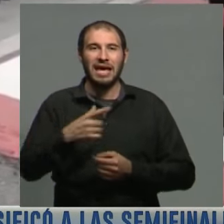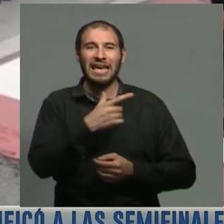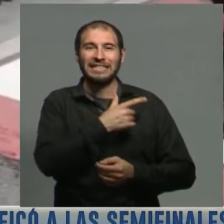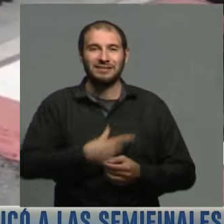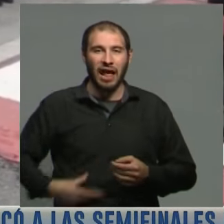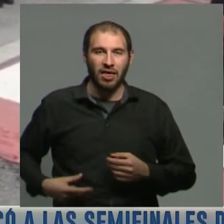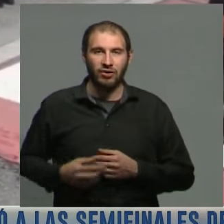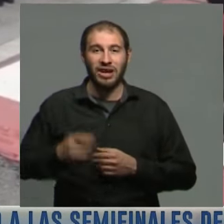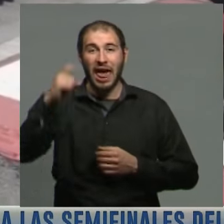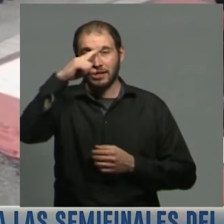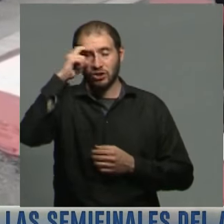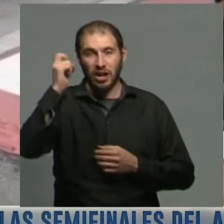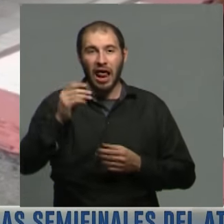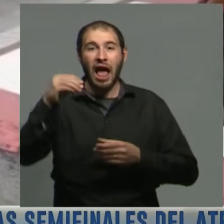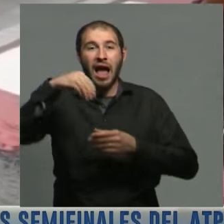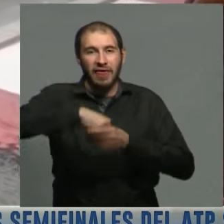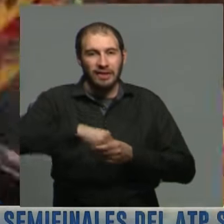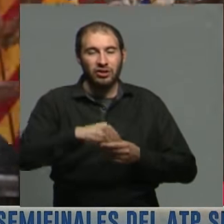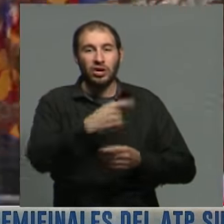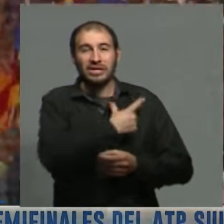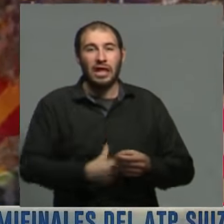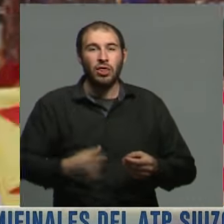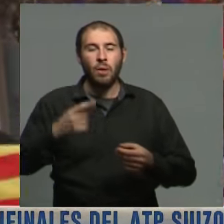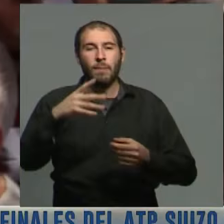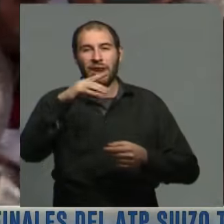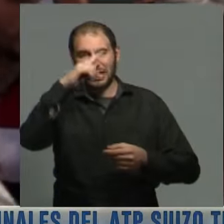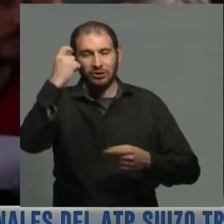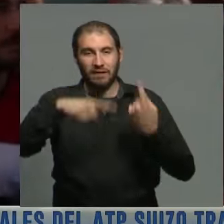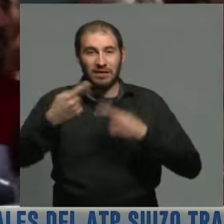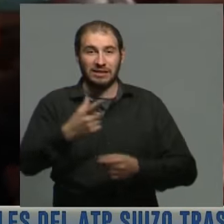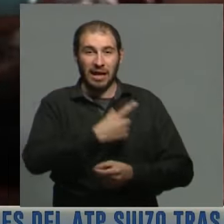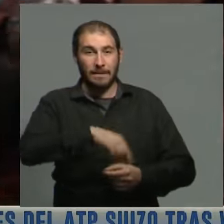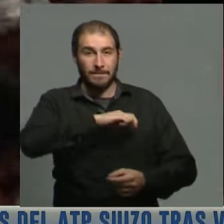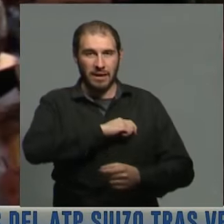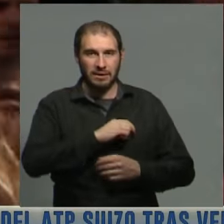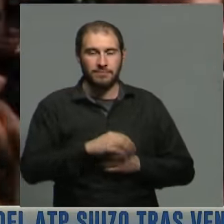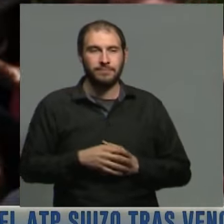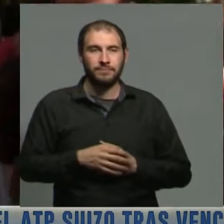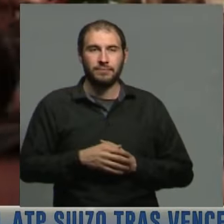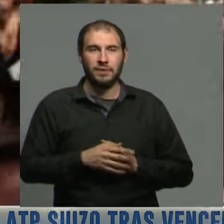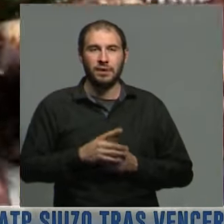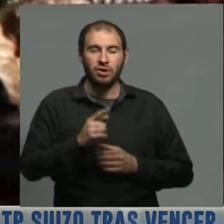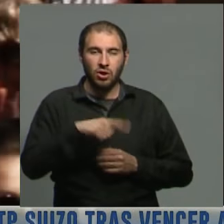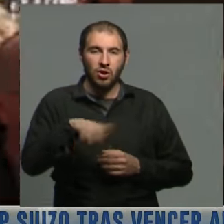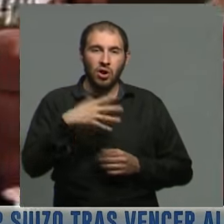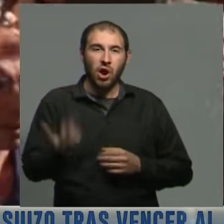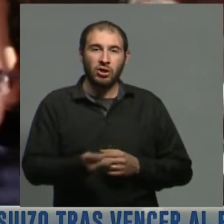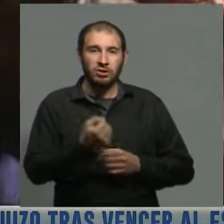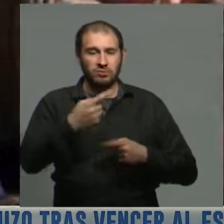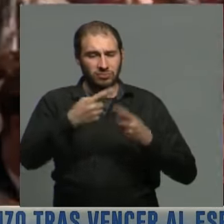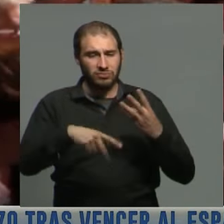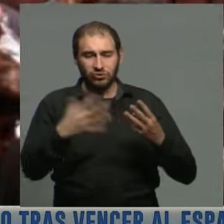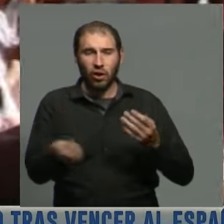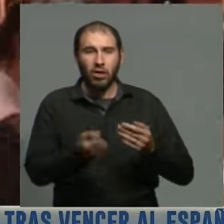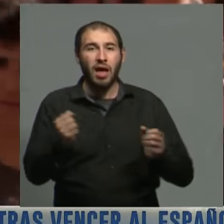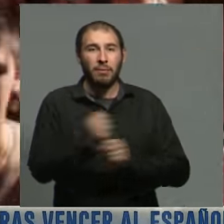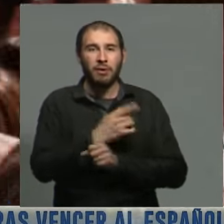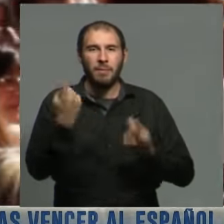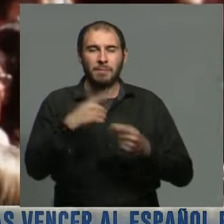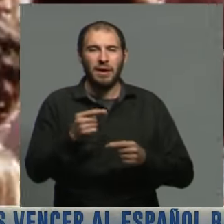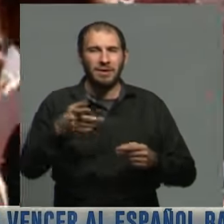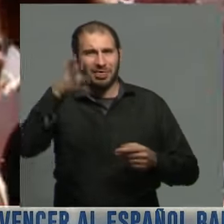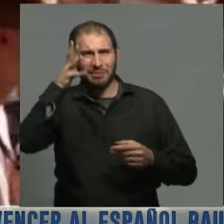Estado nacional dentro de un Estado plurinacional que es España, en el cual podemos conseguir todo lo que se está reivindicando, pero sin